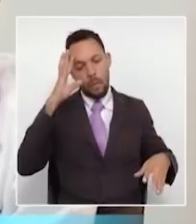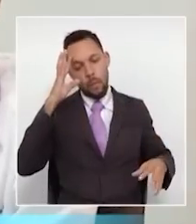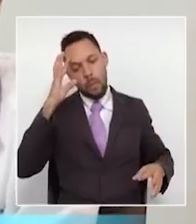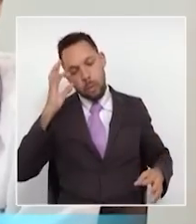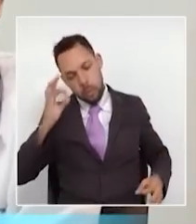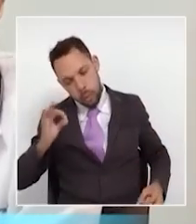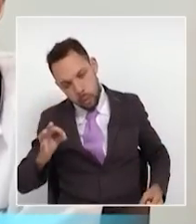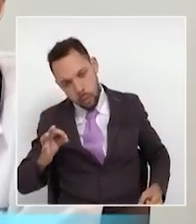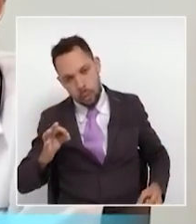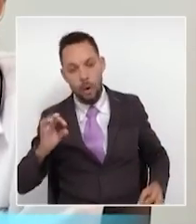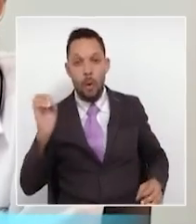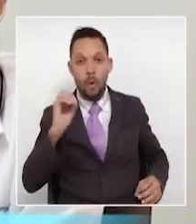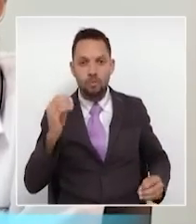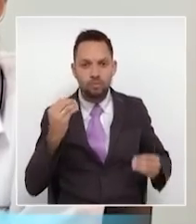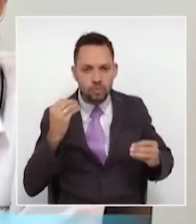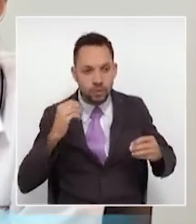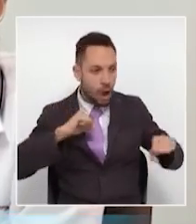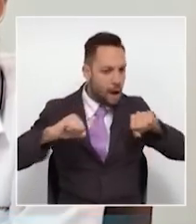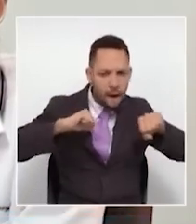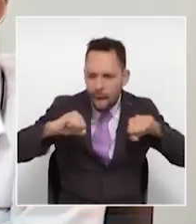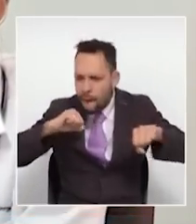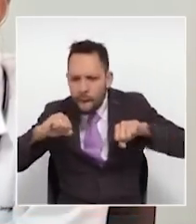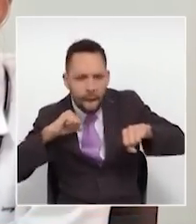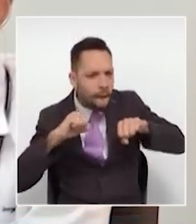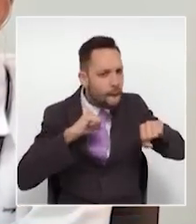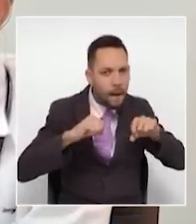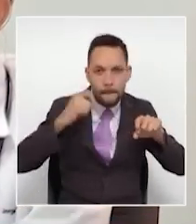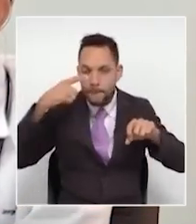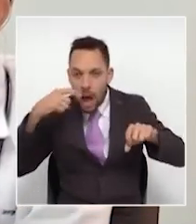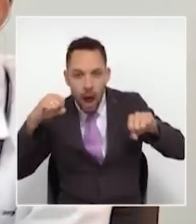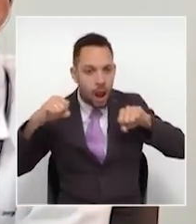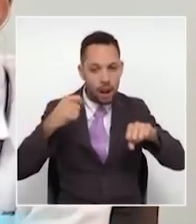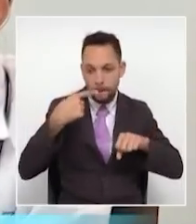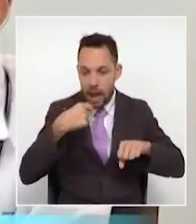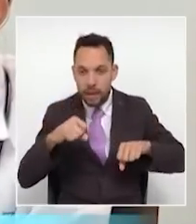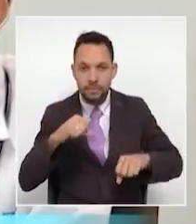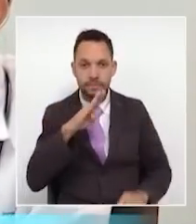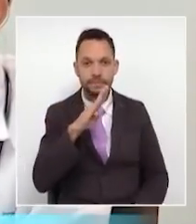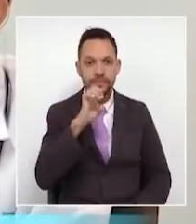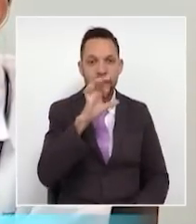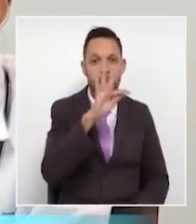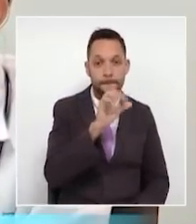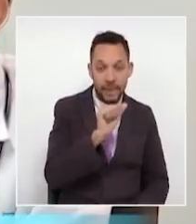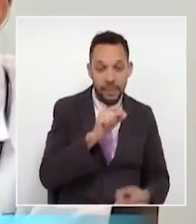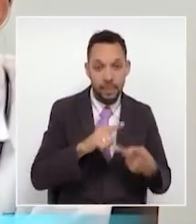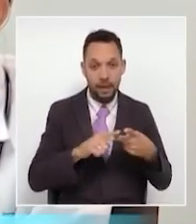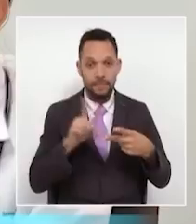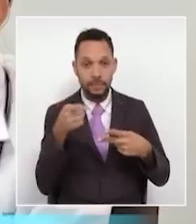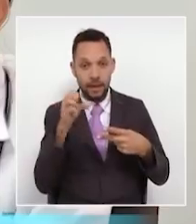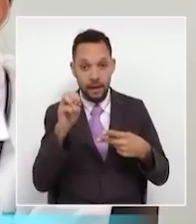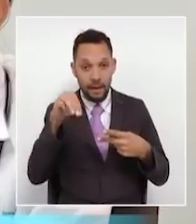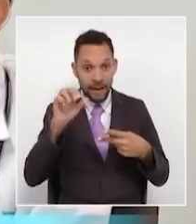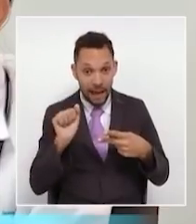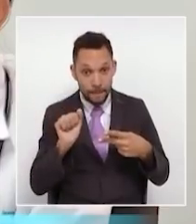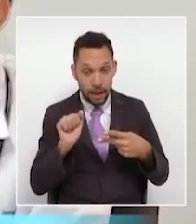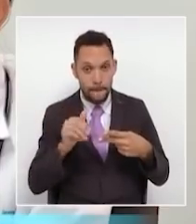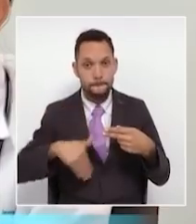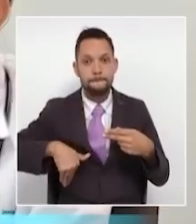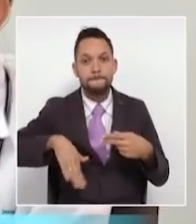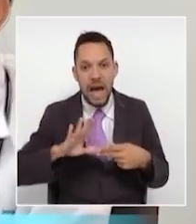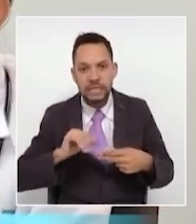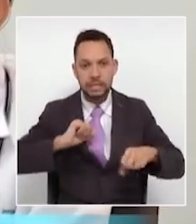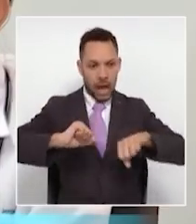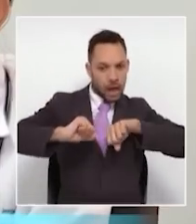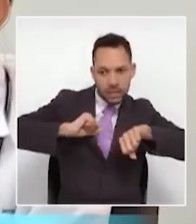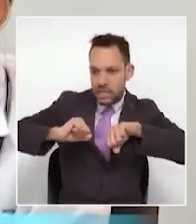con una frecuencia más alta que son ondas beta hay beta gamma que se relacionan con estados